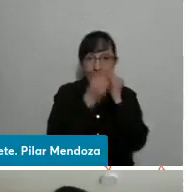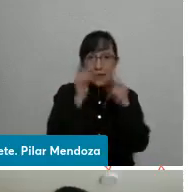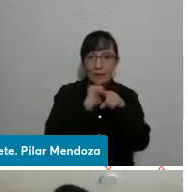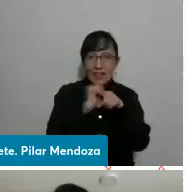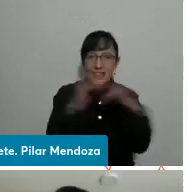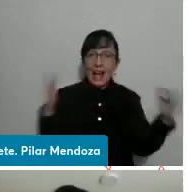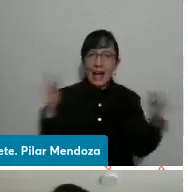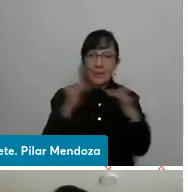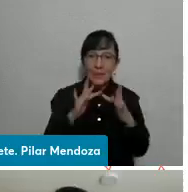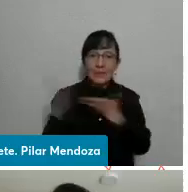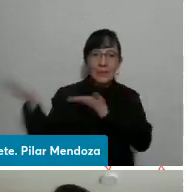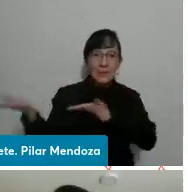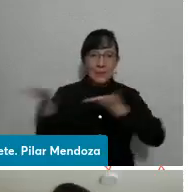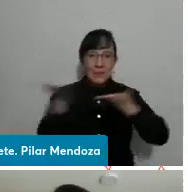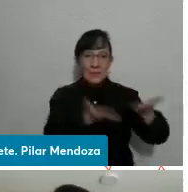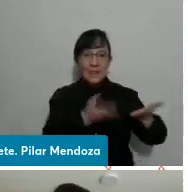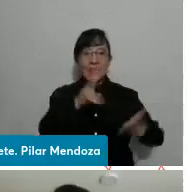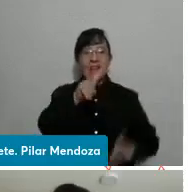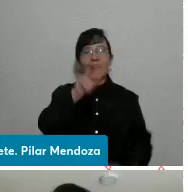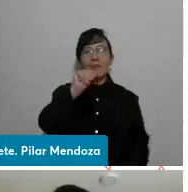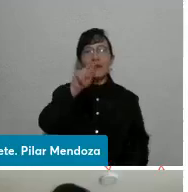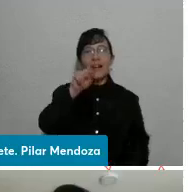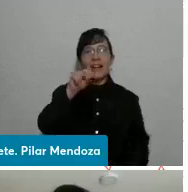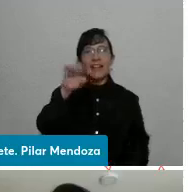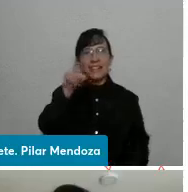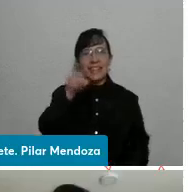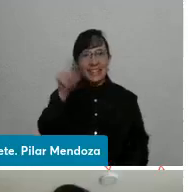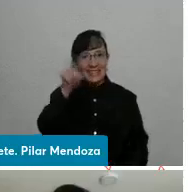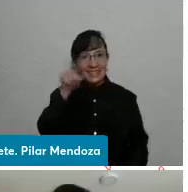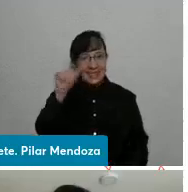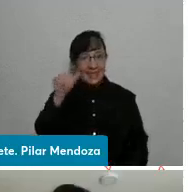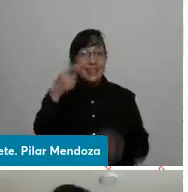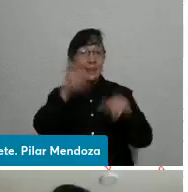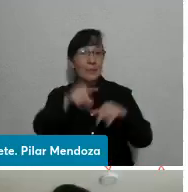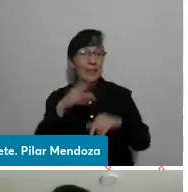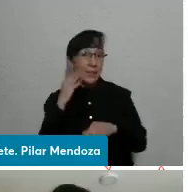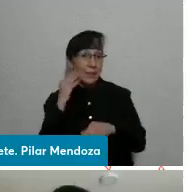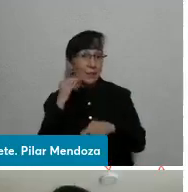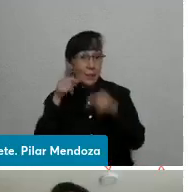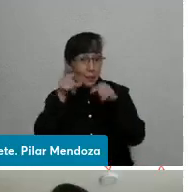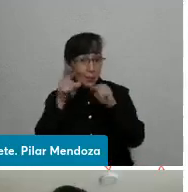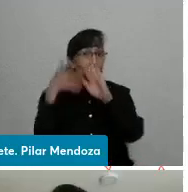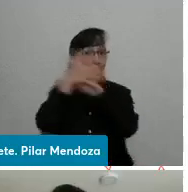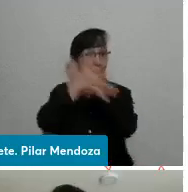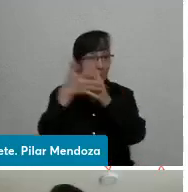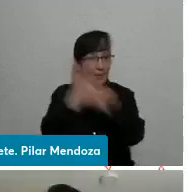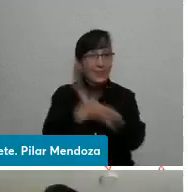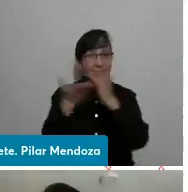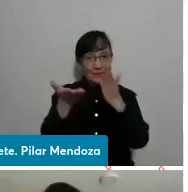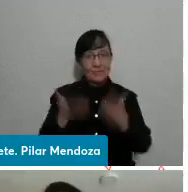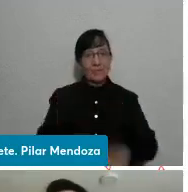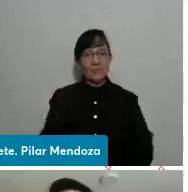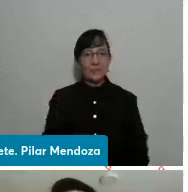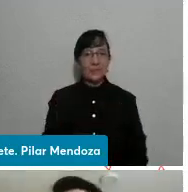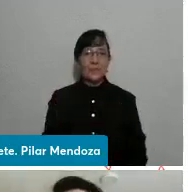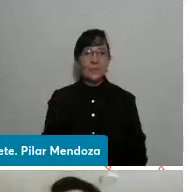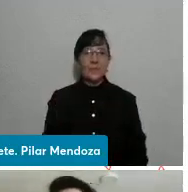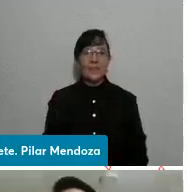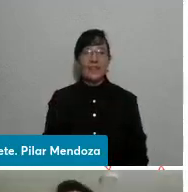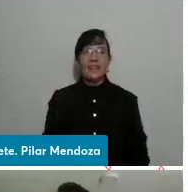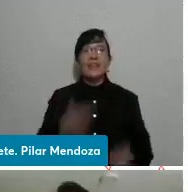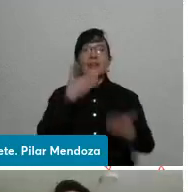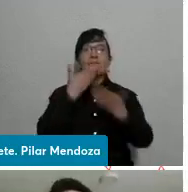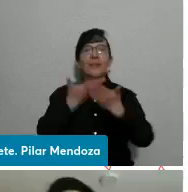bienvenida, bienvenida a este espacio de Maestros por la Inclusión, bienvenida a Mi Experiencia Cuenta y el espacio es de ustedes. Bueno, muy